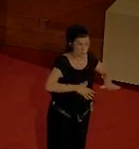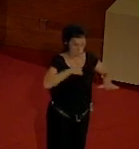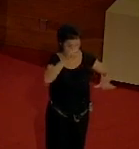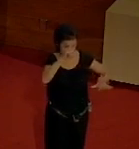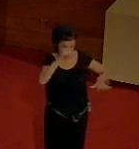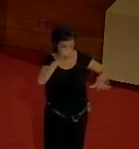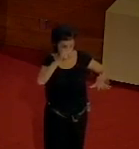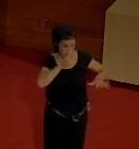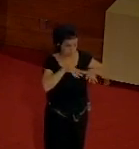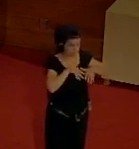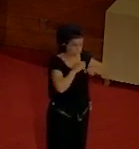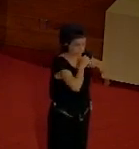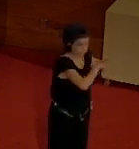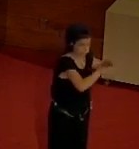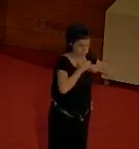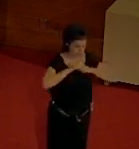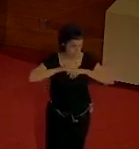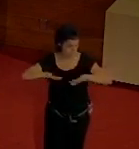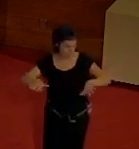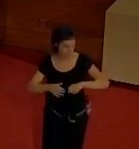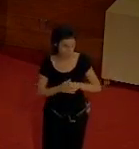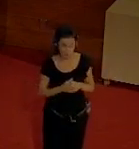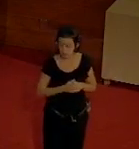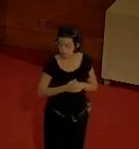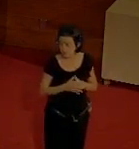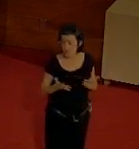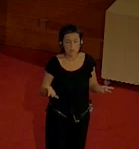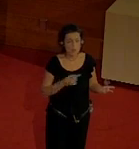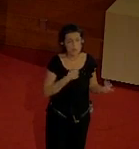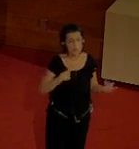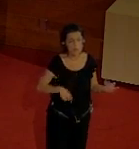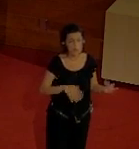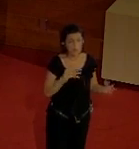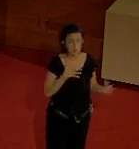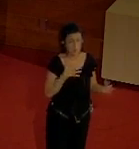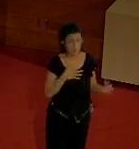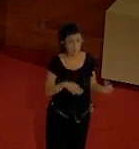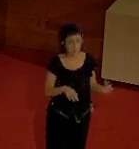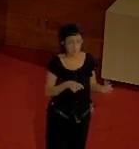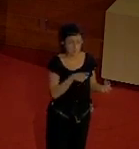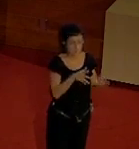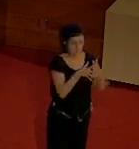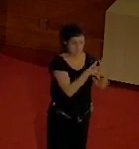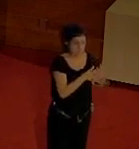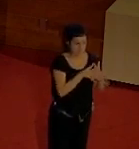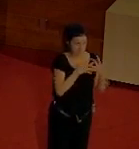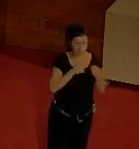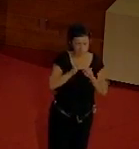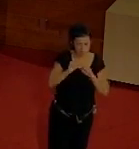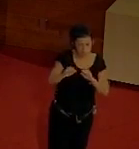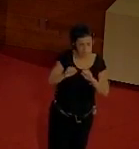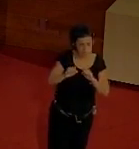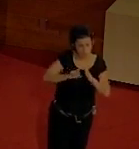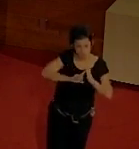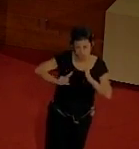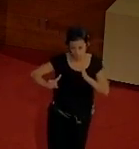lado por lo tanto podemos entender a una china que lo que busca es escapar de la contención que le está ejerciendo Estados Unidos para